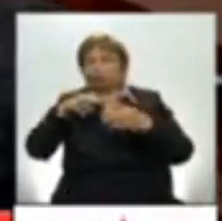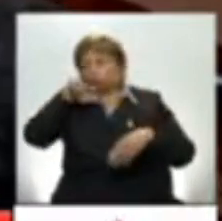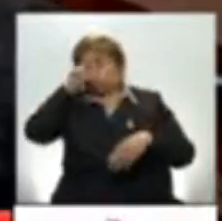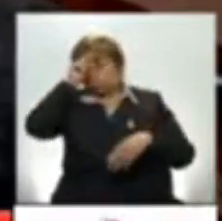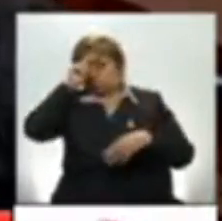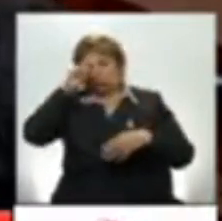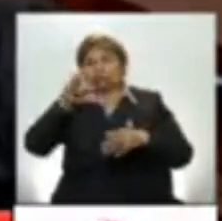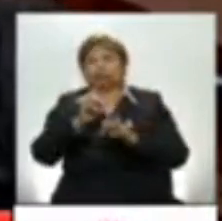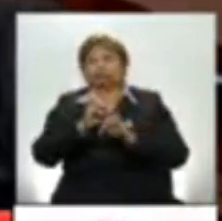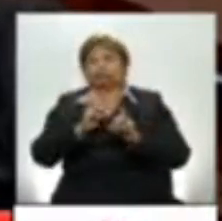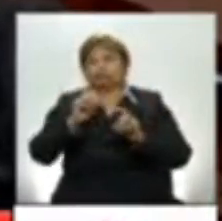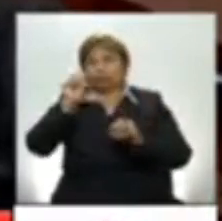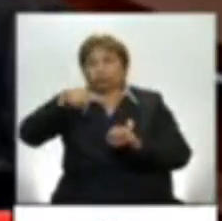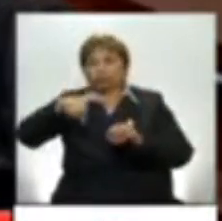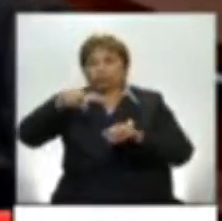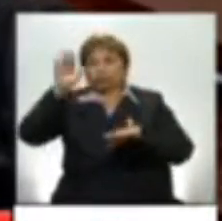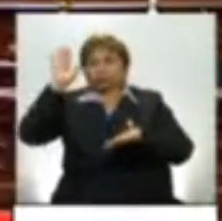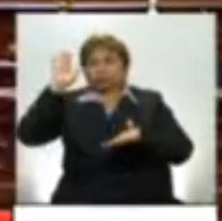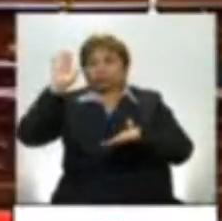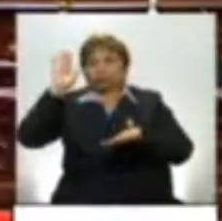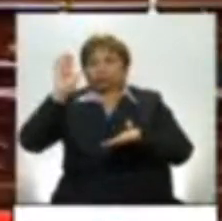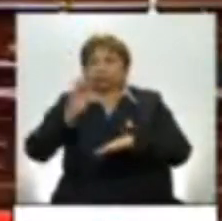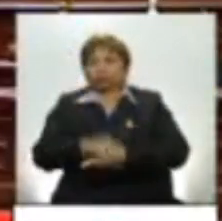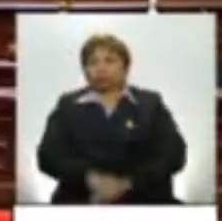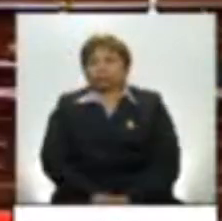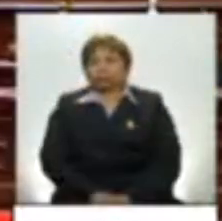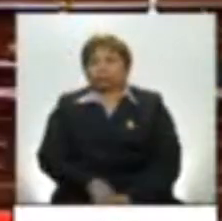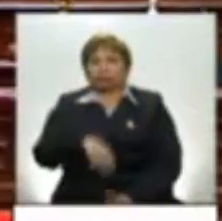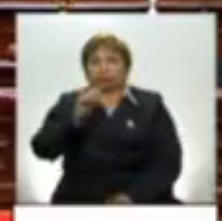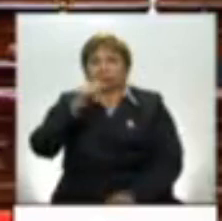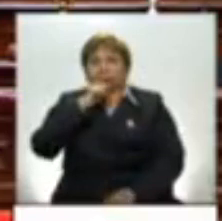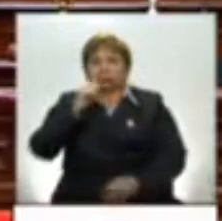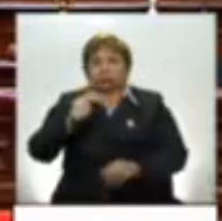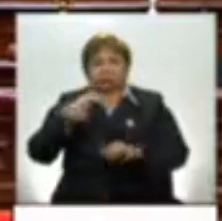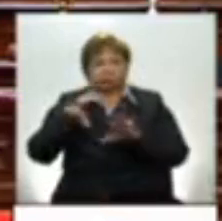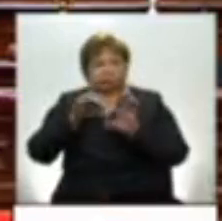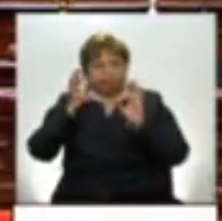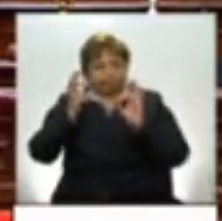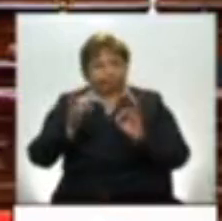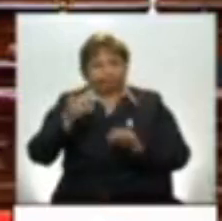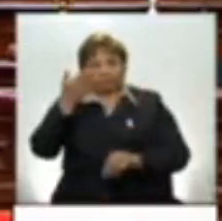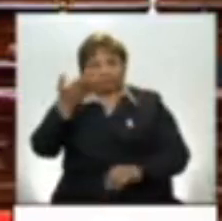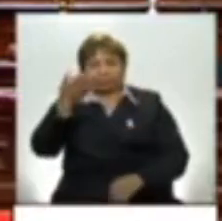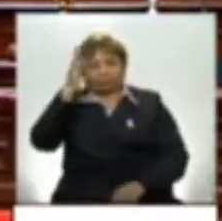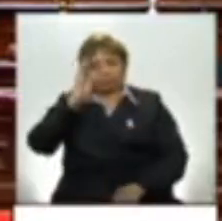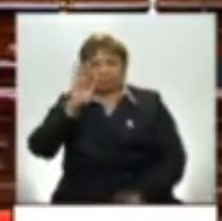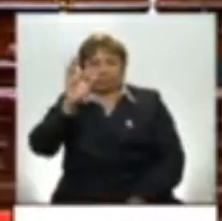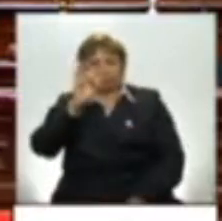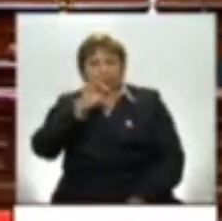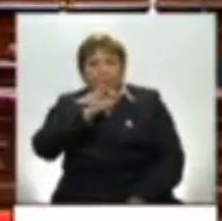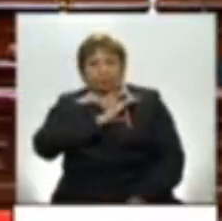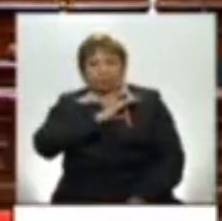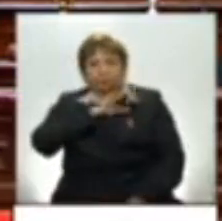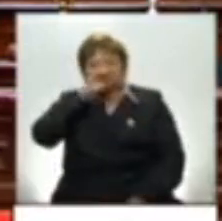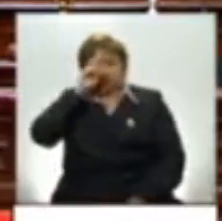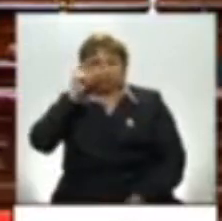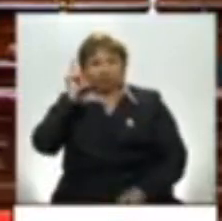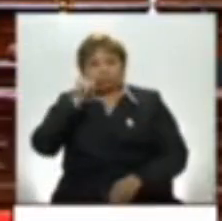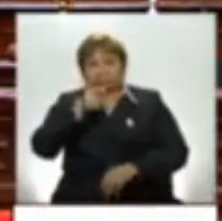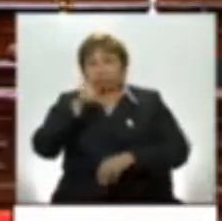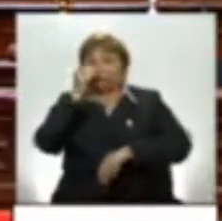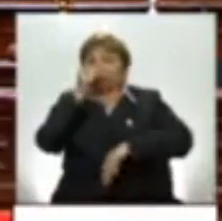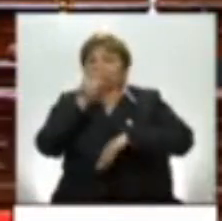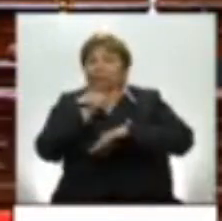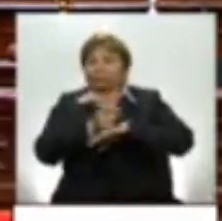como doctrina. ¡Sí, juro! Si así lo hace, que Dios y la patria lo premien, si no, que él y la